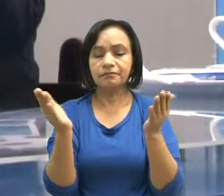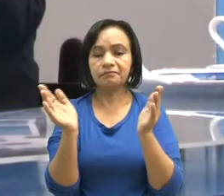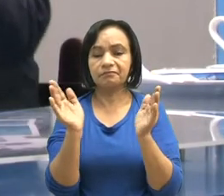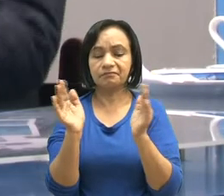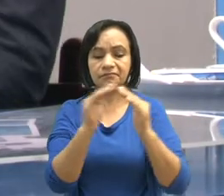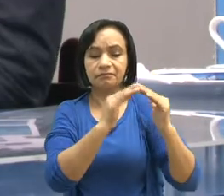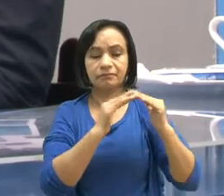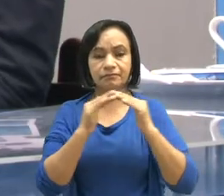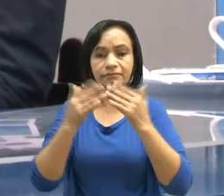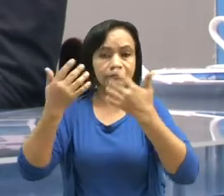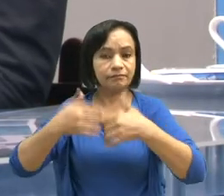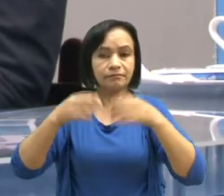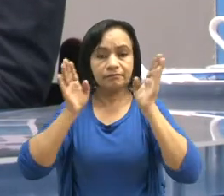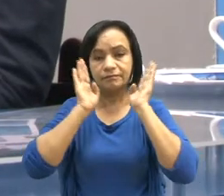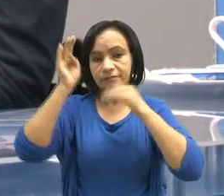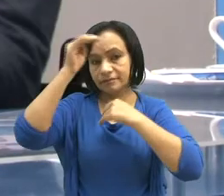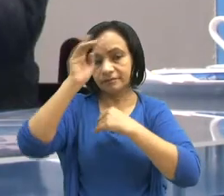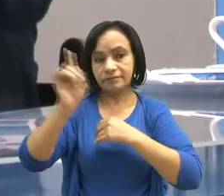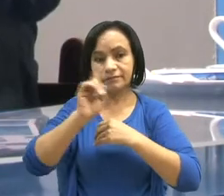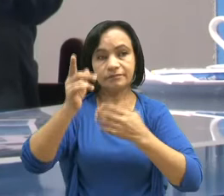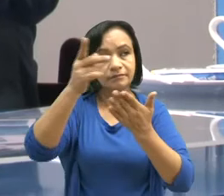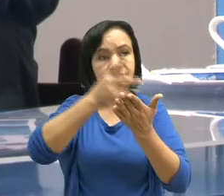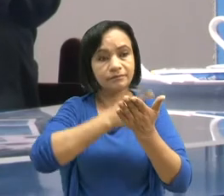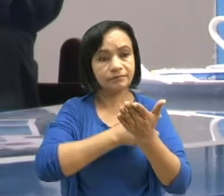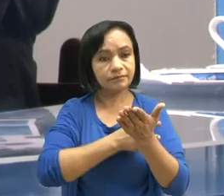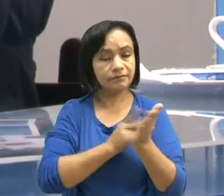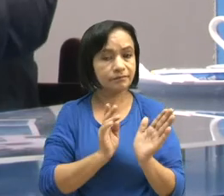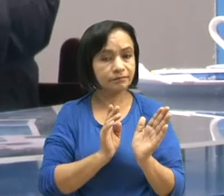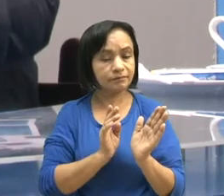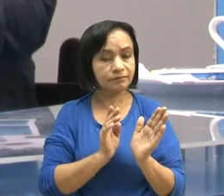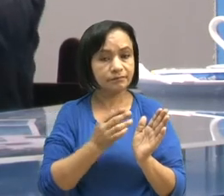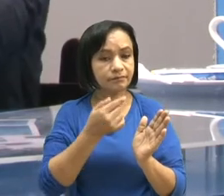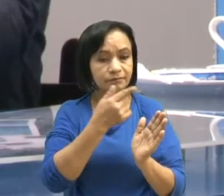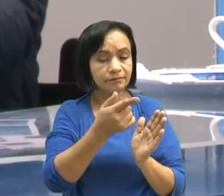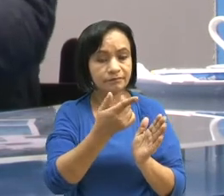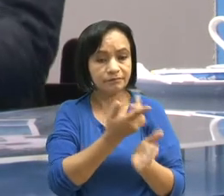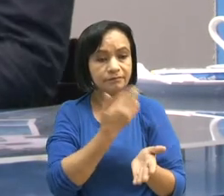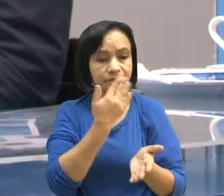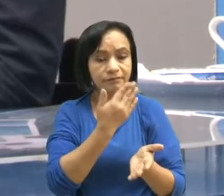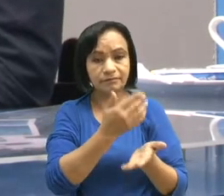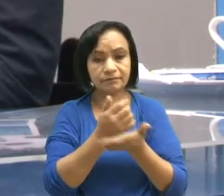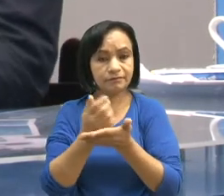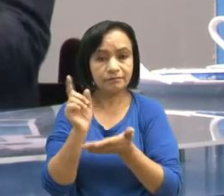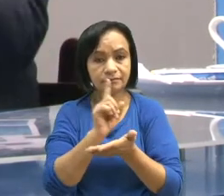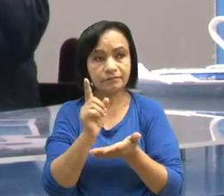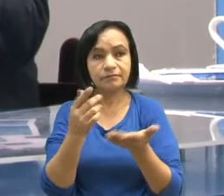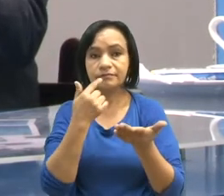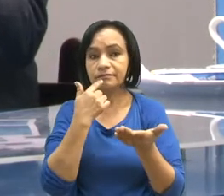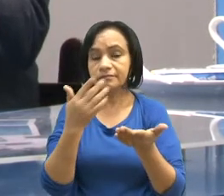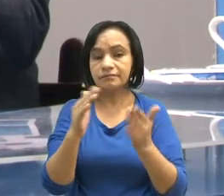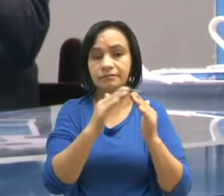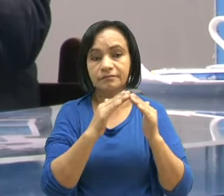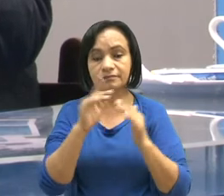capitalista o bajo el enfoque de una empresa privada, hacer proyectos donde posiblemente sean rentables, ¿no? ¿Por qué la ciudad